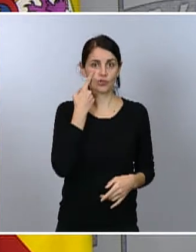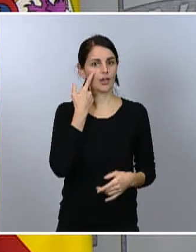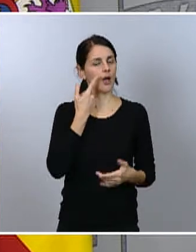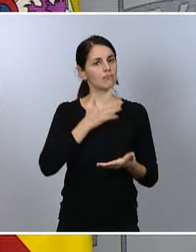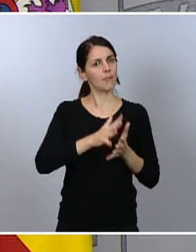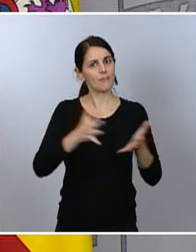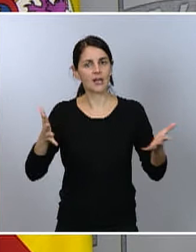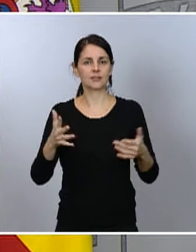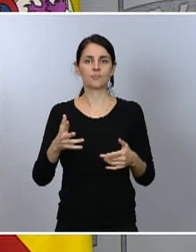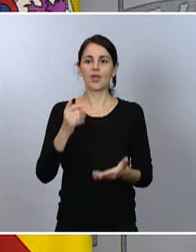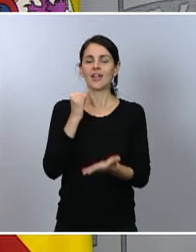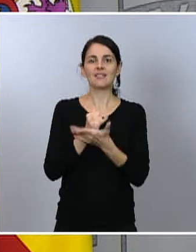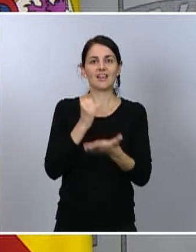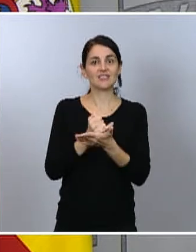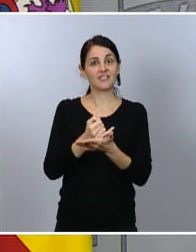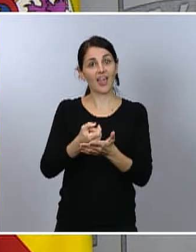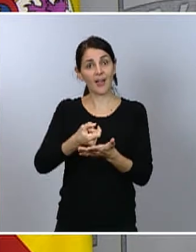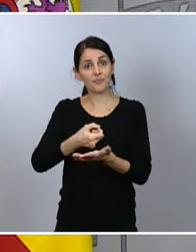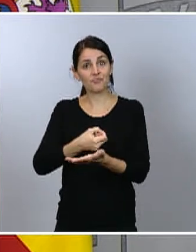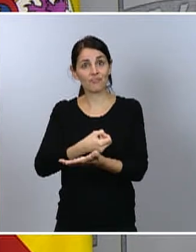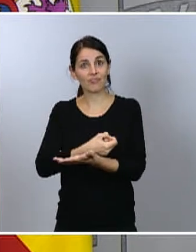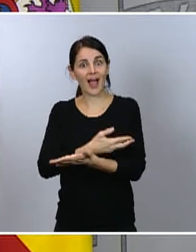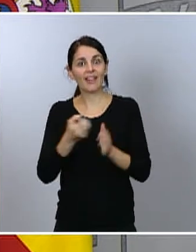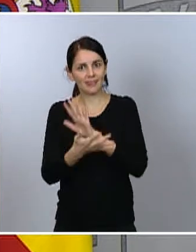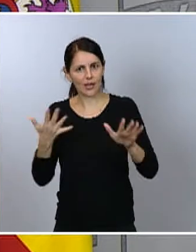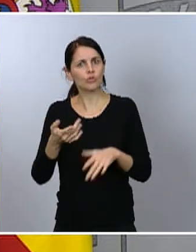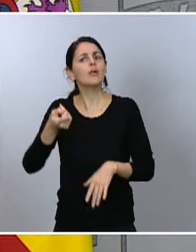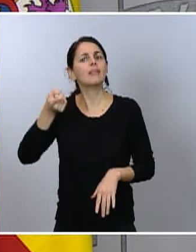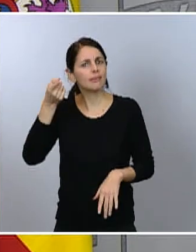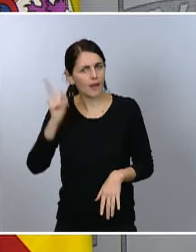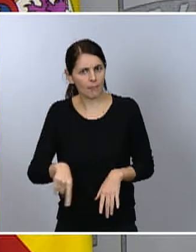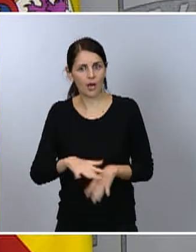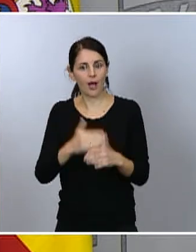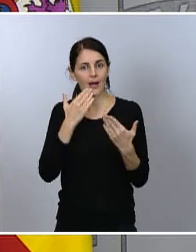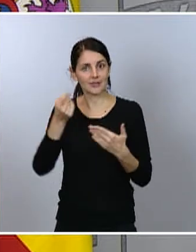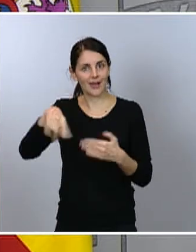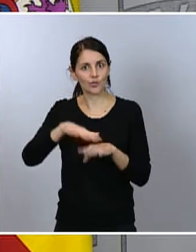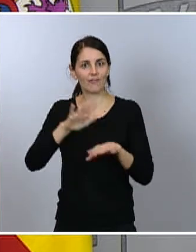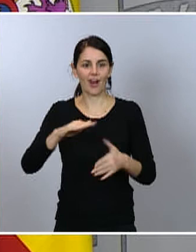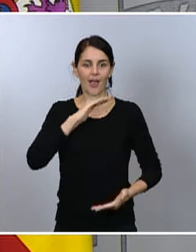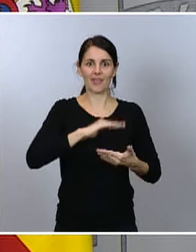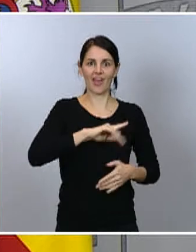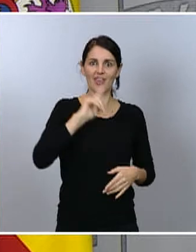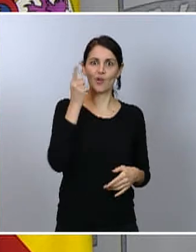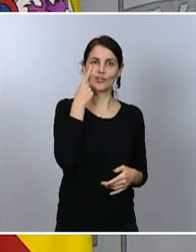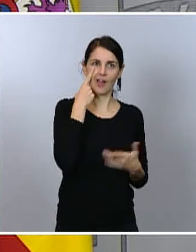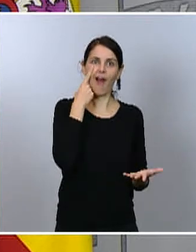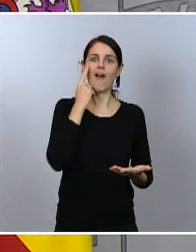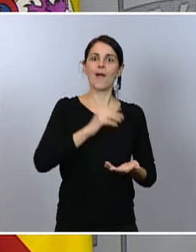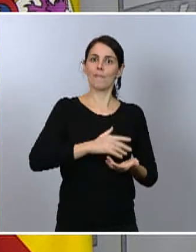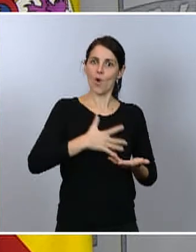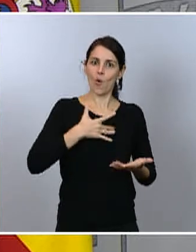ha sido una herramienta fundamental para aumentar la capacidad diagnóstica en todo el mundo. Sin duda